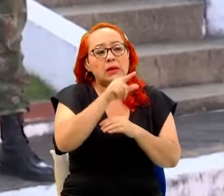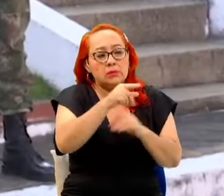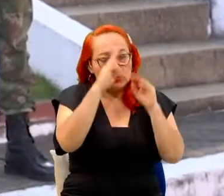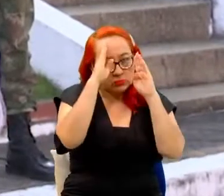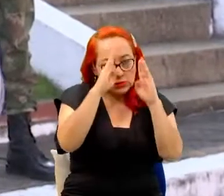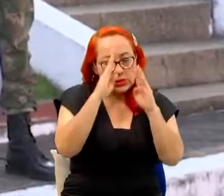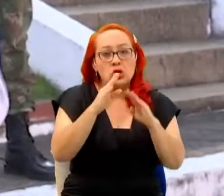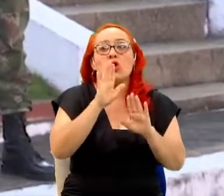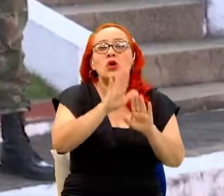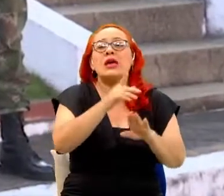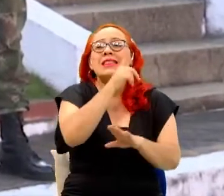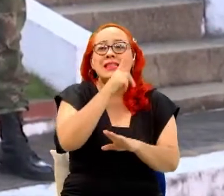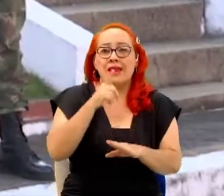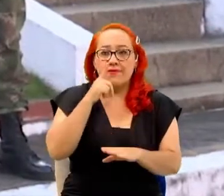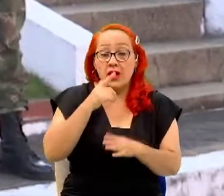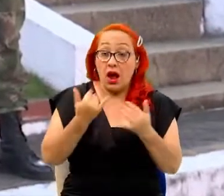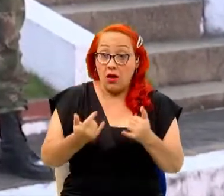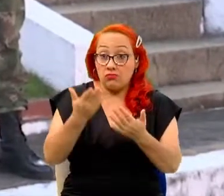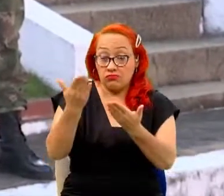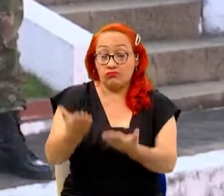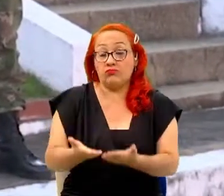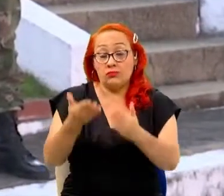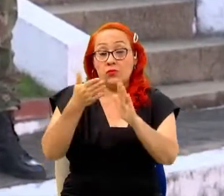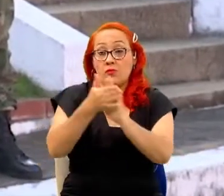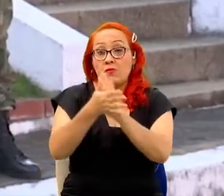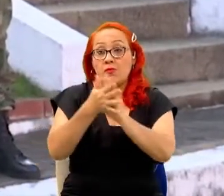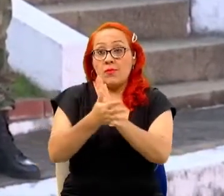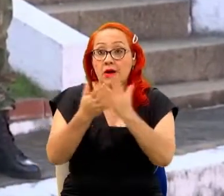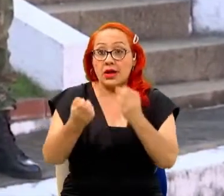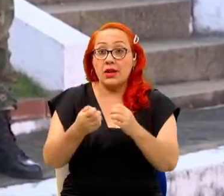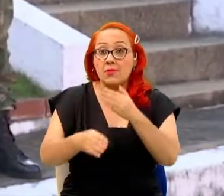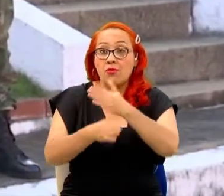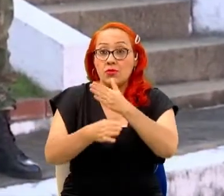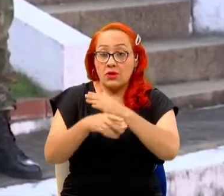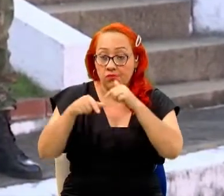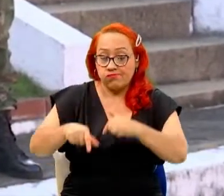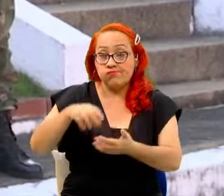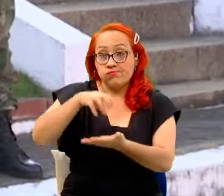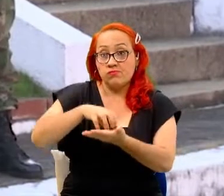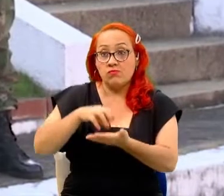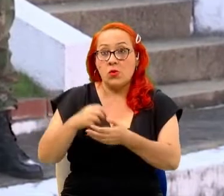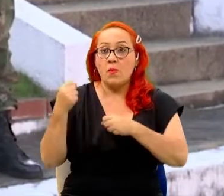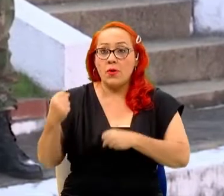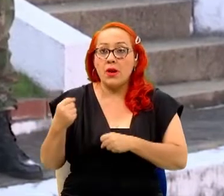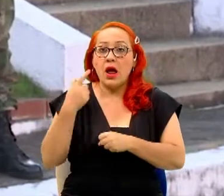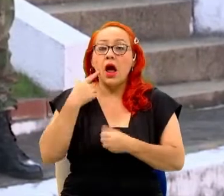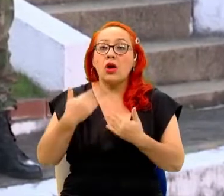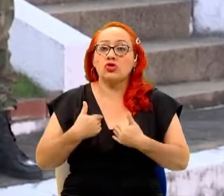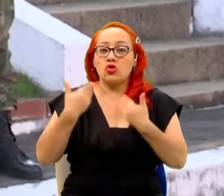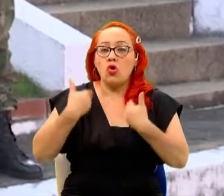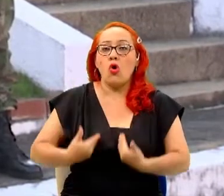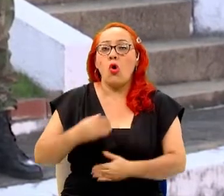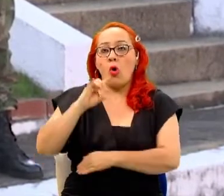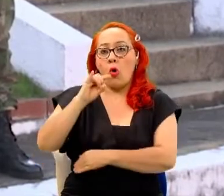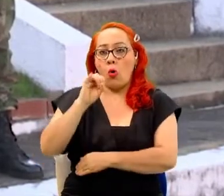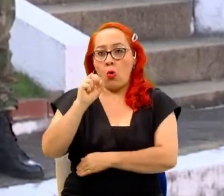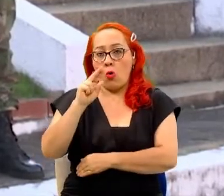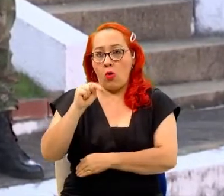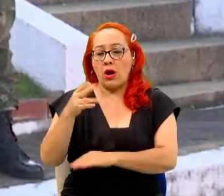en el área rural por ahora a marcia y sergio la información que teníamos aquí desde la quinta brigada para oriente noticias o iván ávila estamos